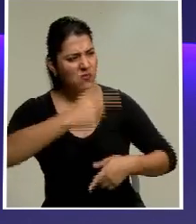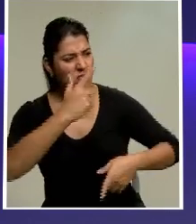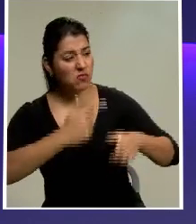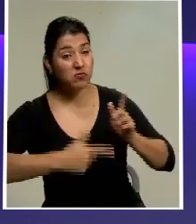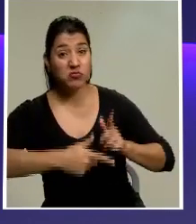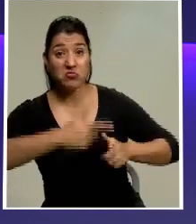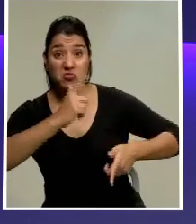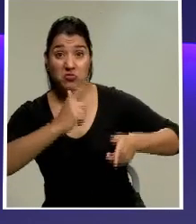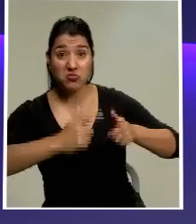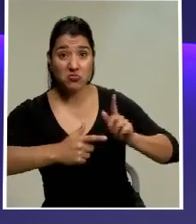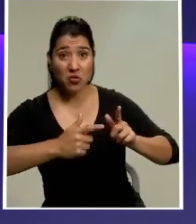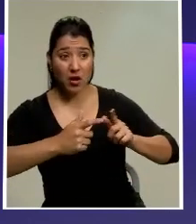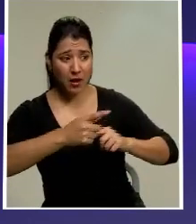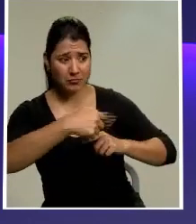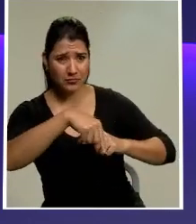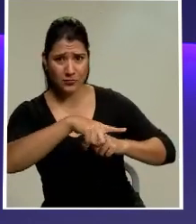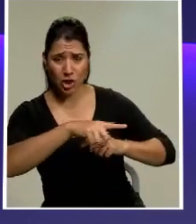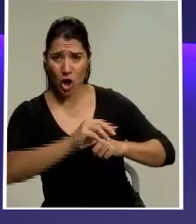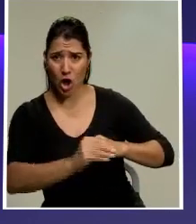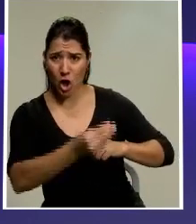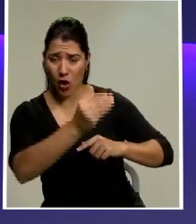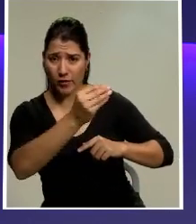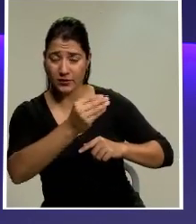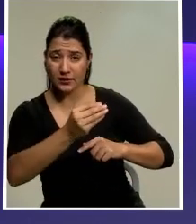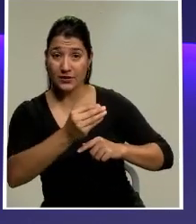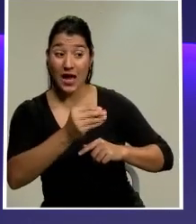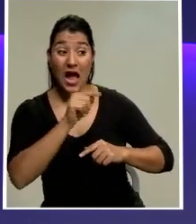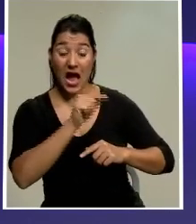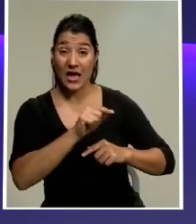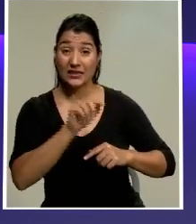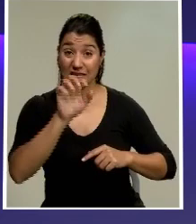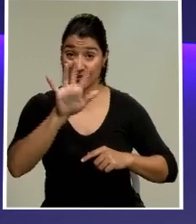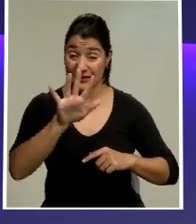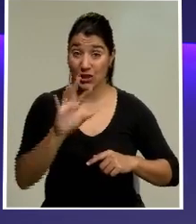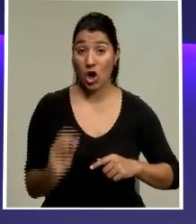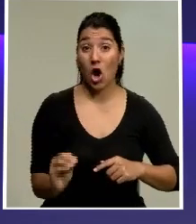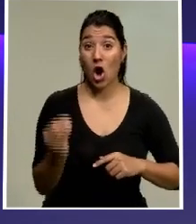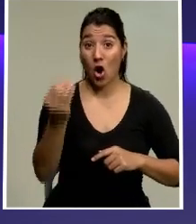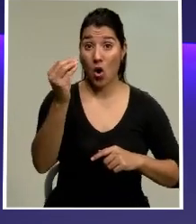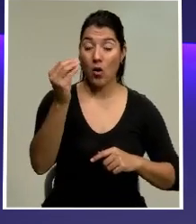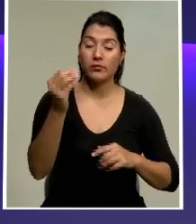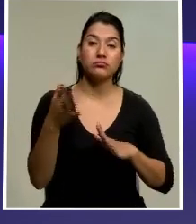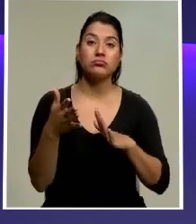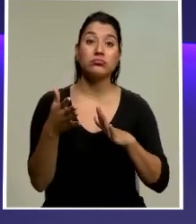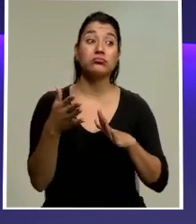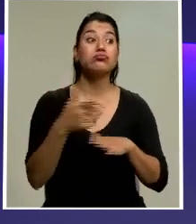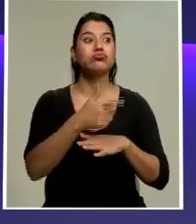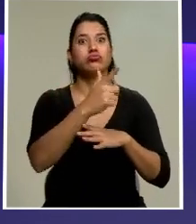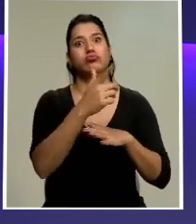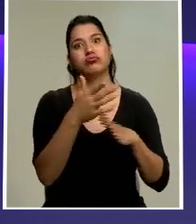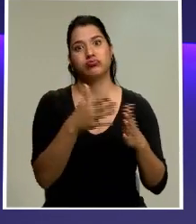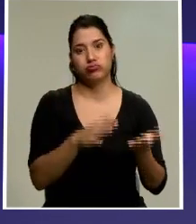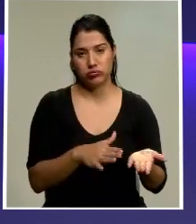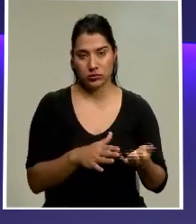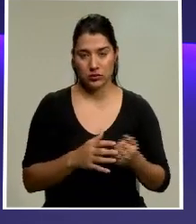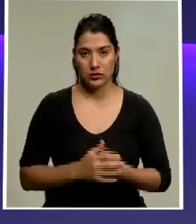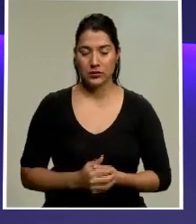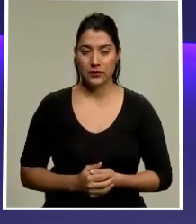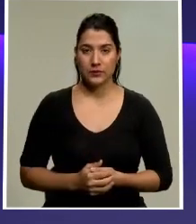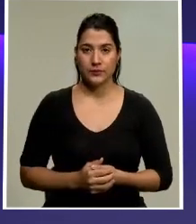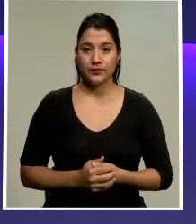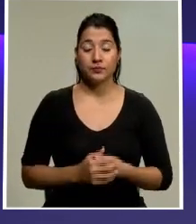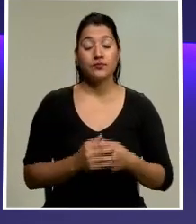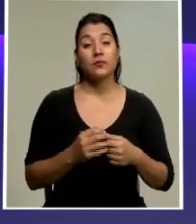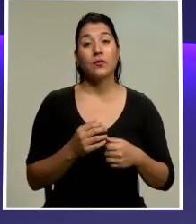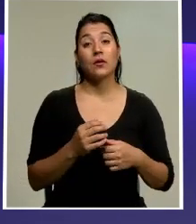indiscriminada contra el grupo de muchachos. 5 de ellos fueron alcanzados por las balas.